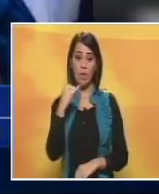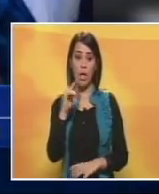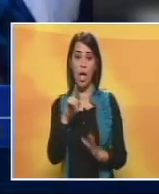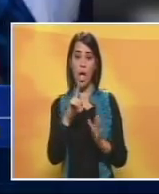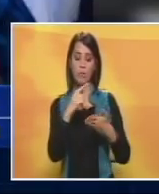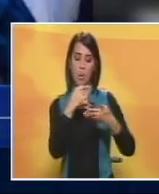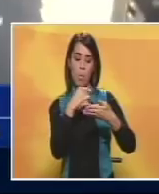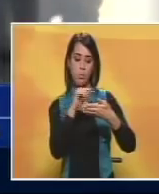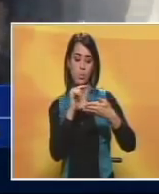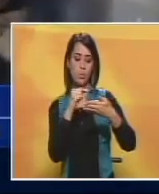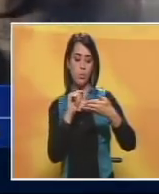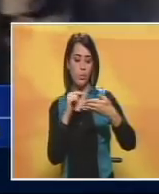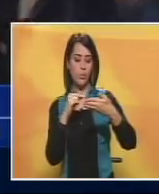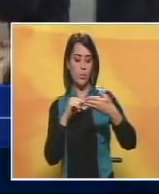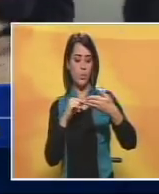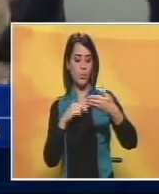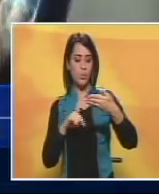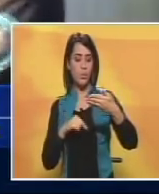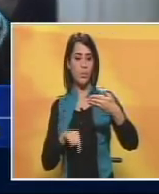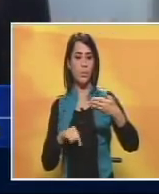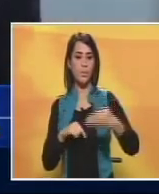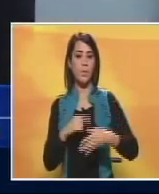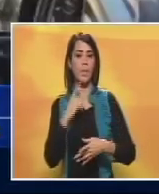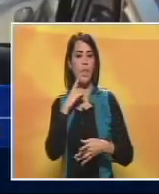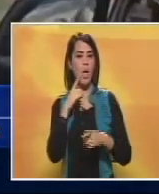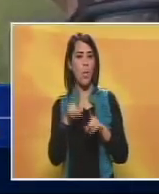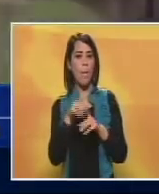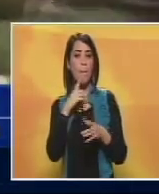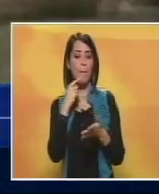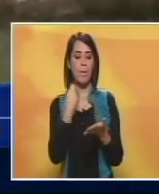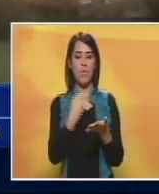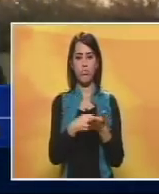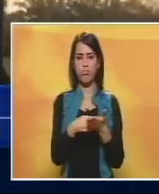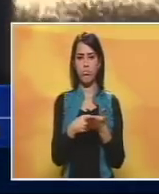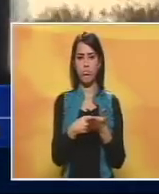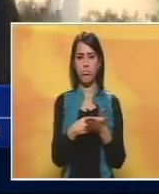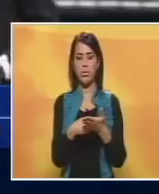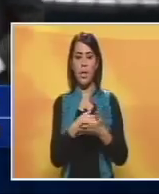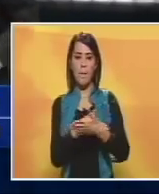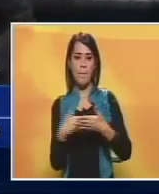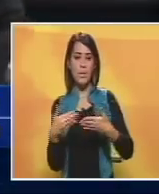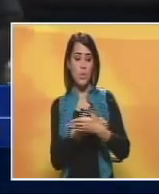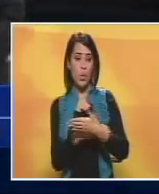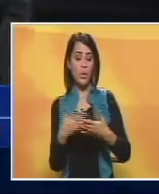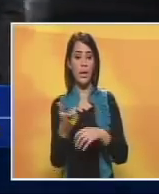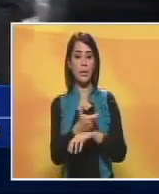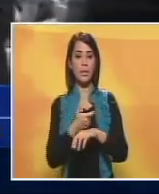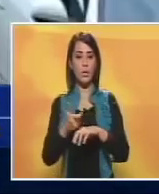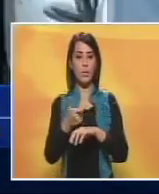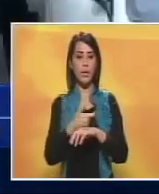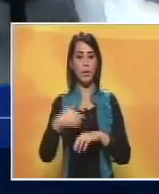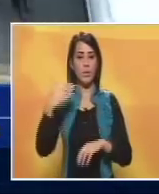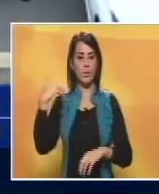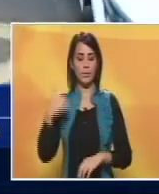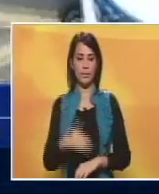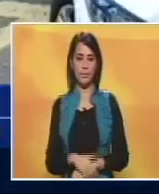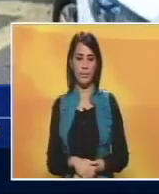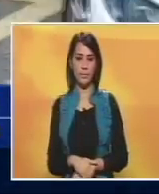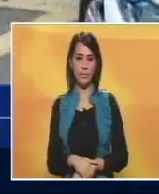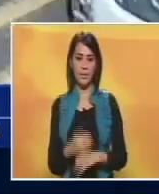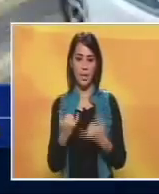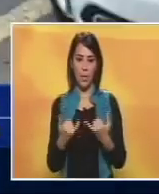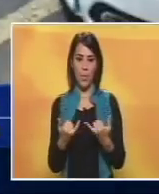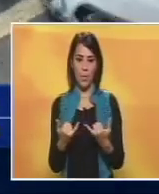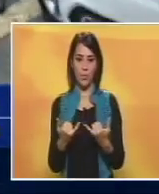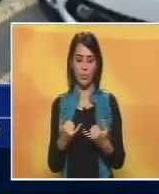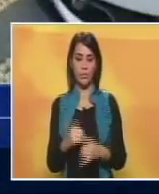punto a punto la ruta de coimas, de sobornos, de la ruta del dinero K en el gobierno anterior. Aquí en estos